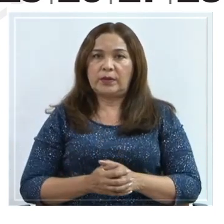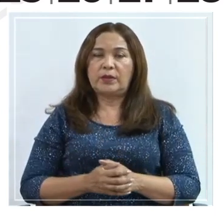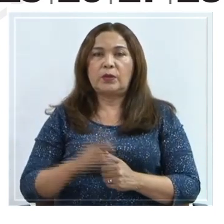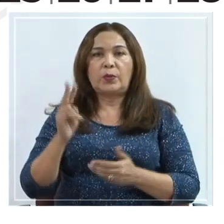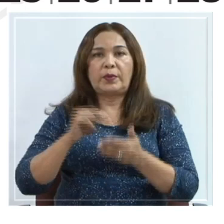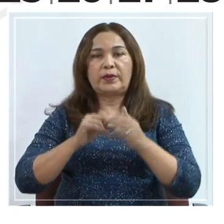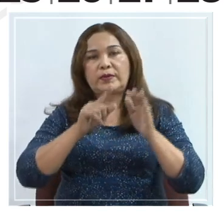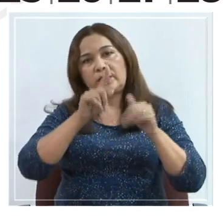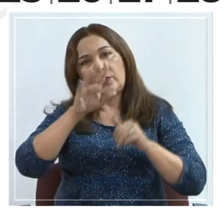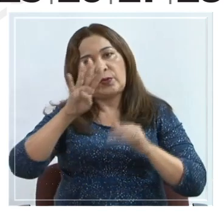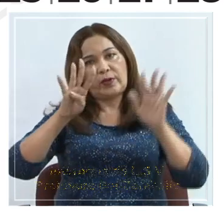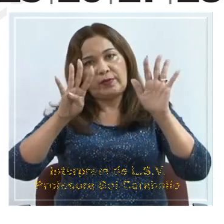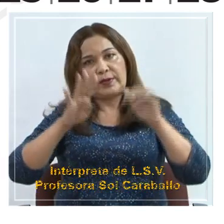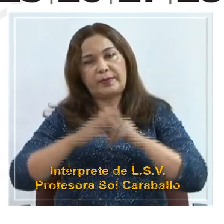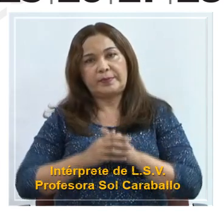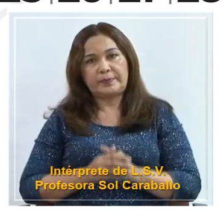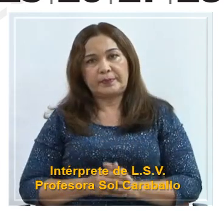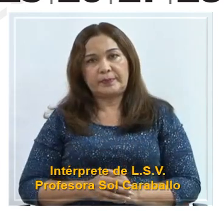2019